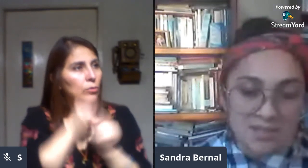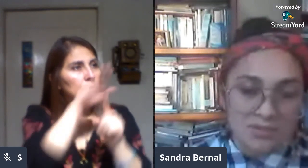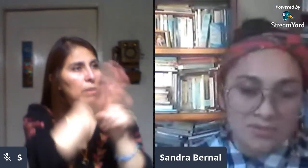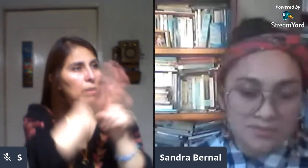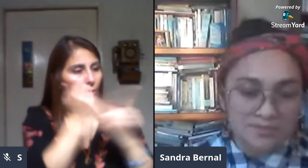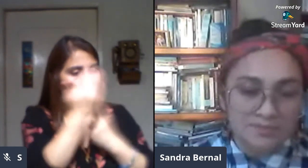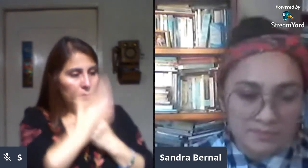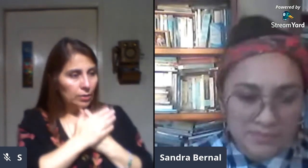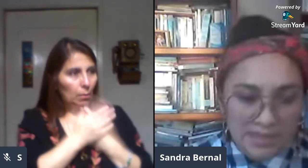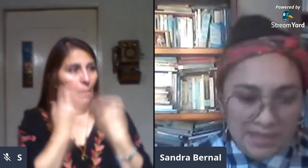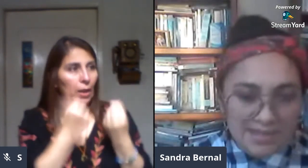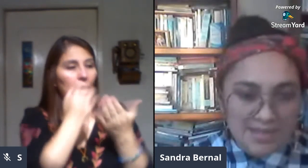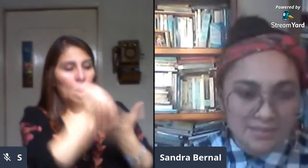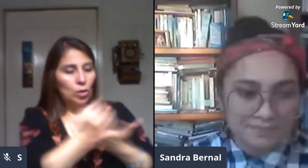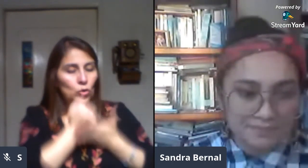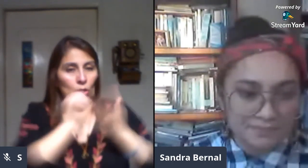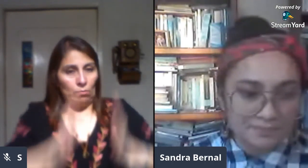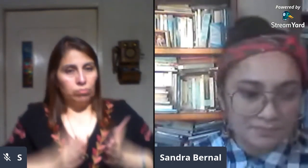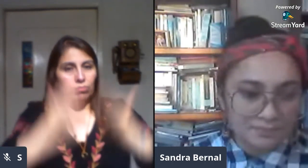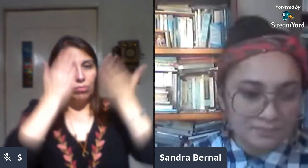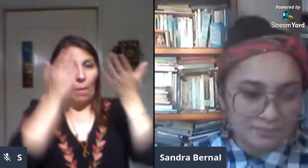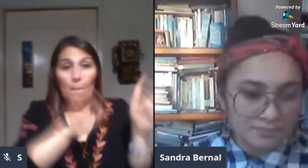de sencillo. Gracias.